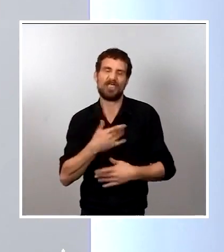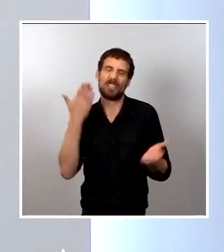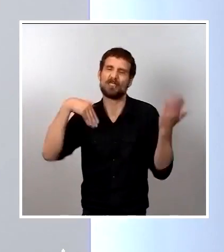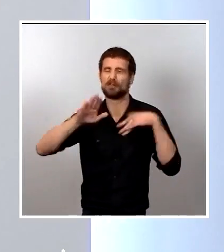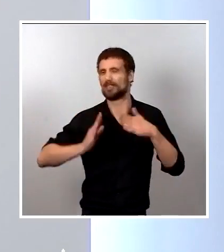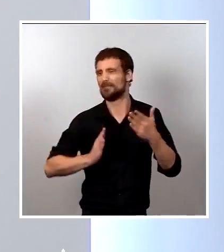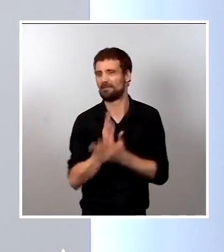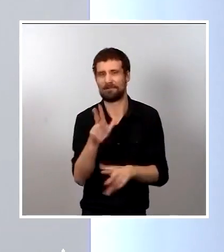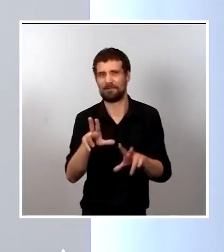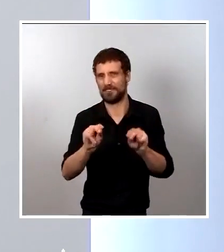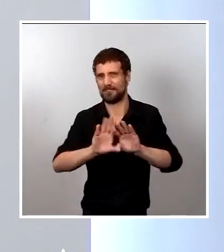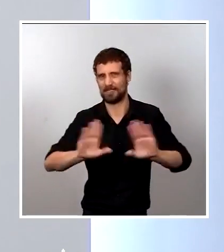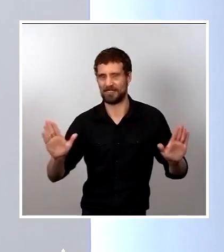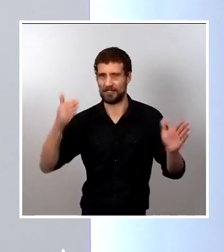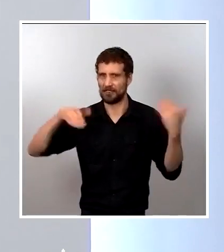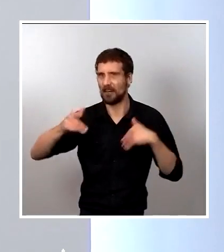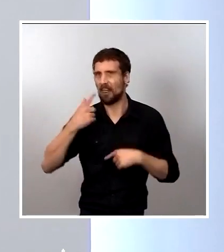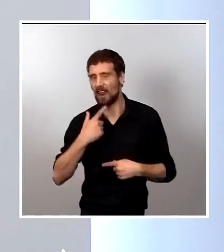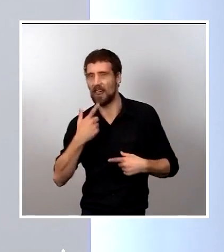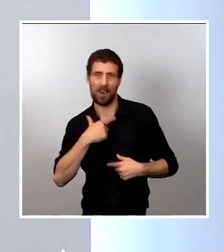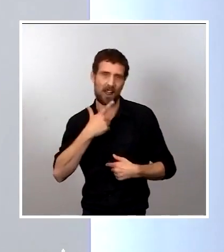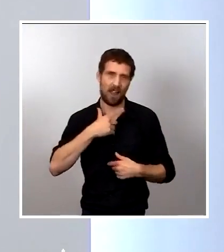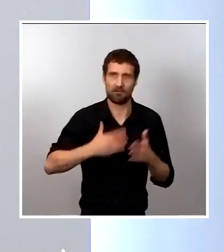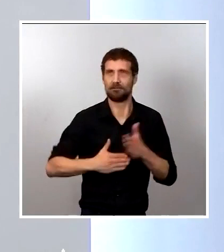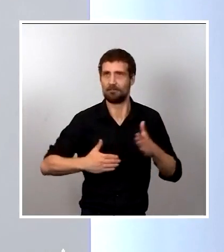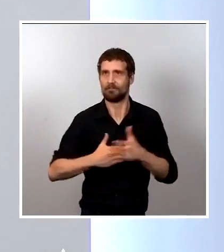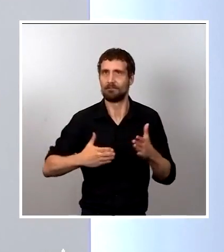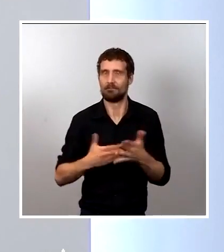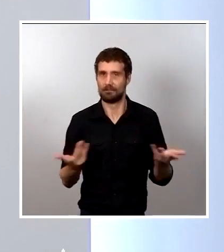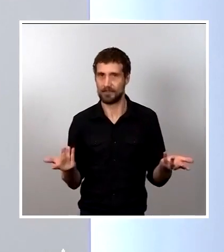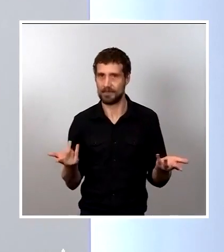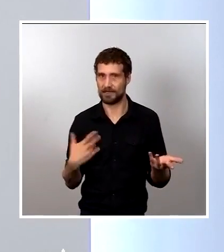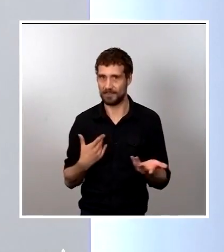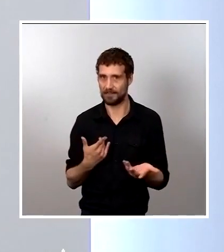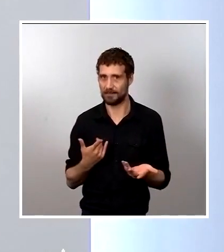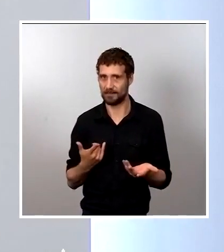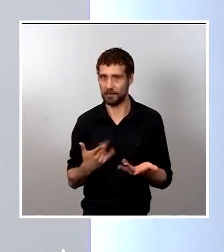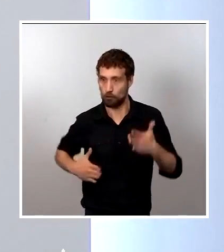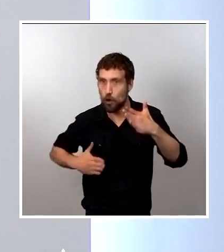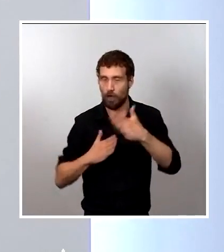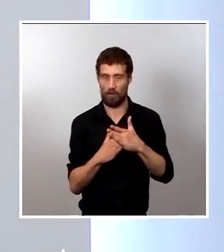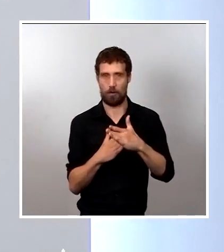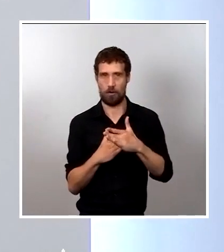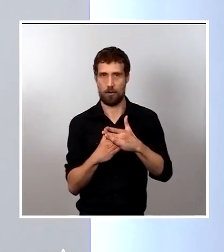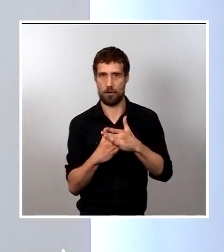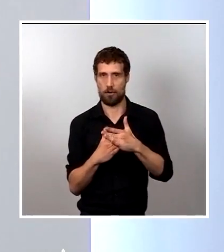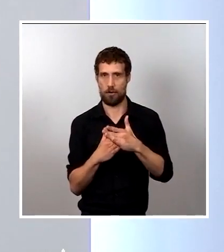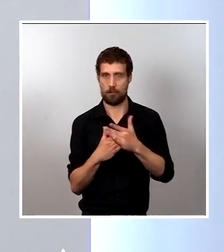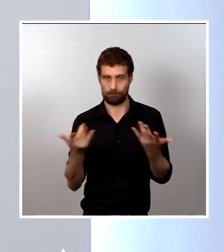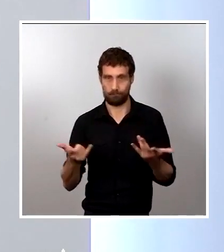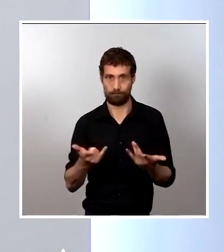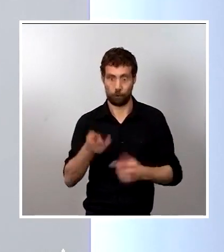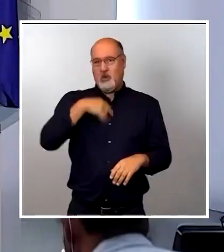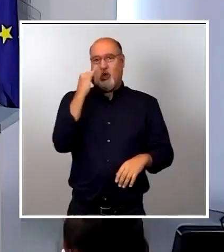hay excusas. No hay excusas que avalen tener bloqueado el órgano de gobierno de los jueces durante